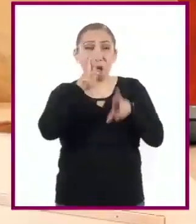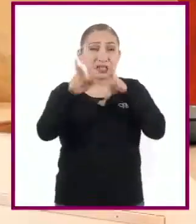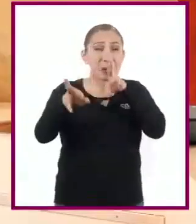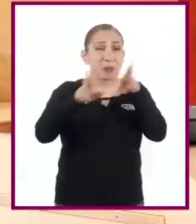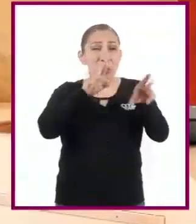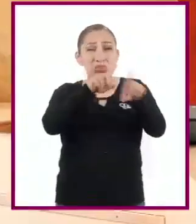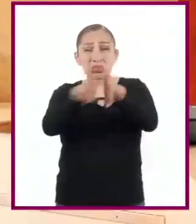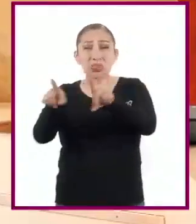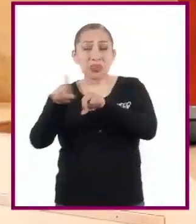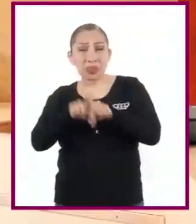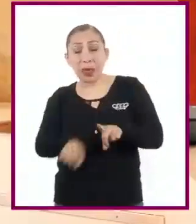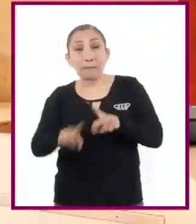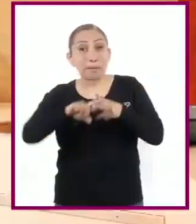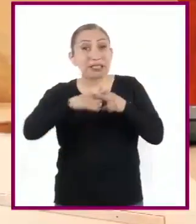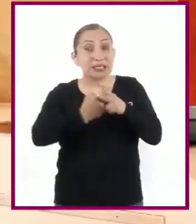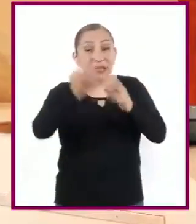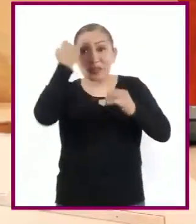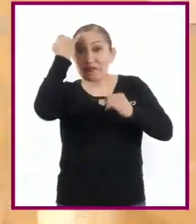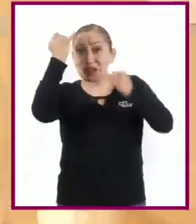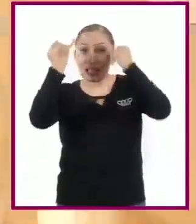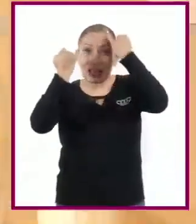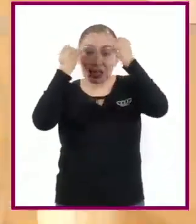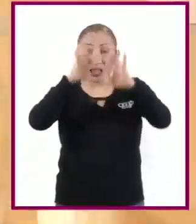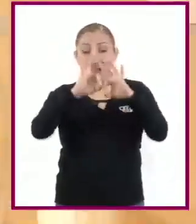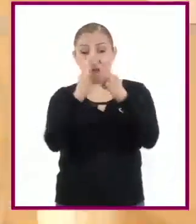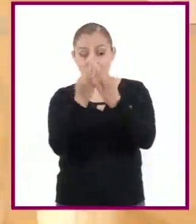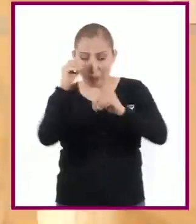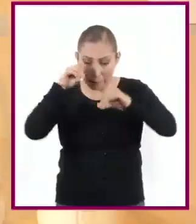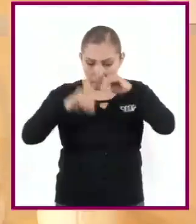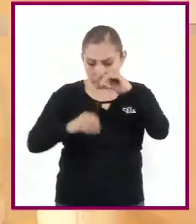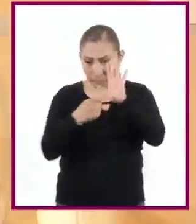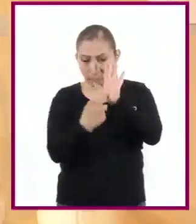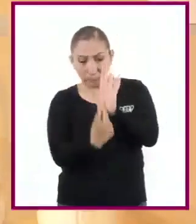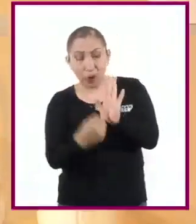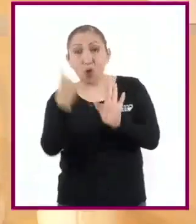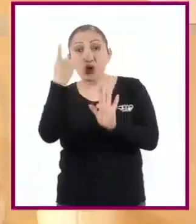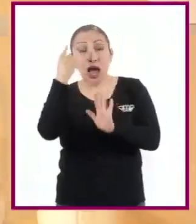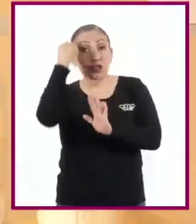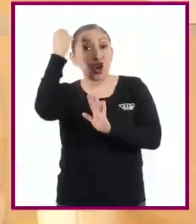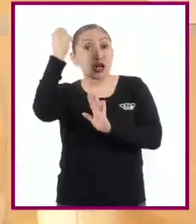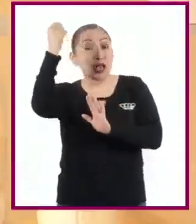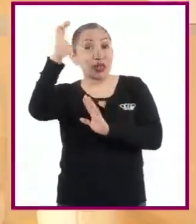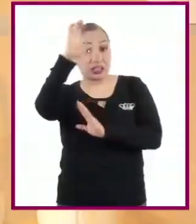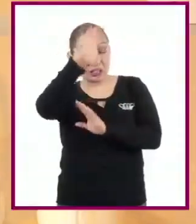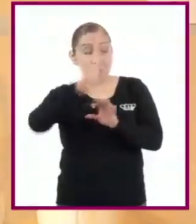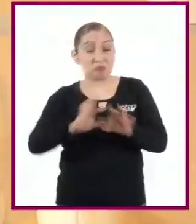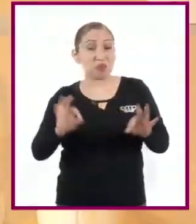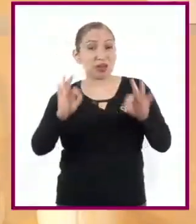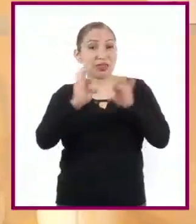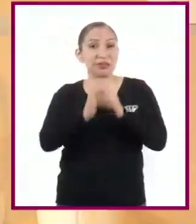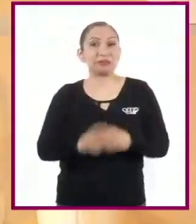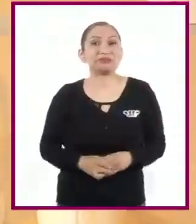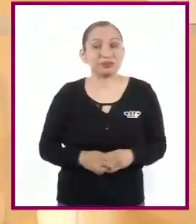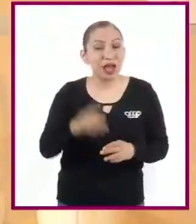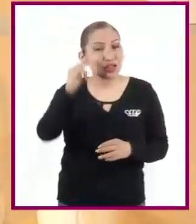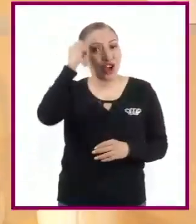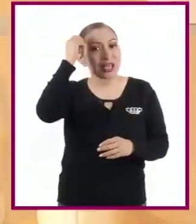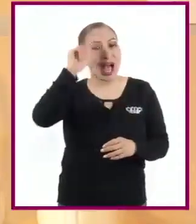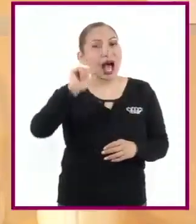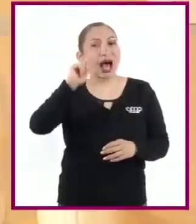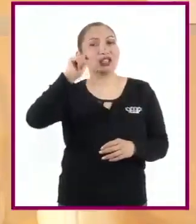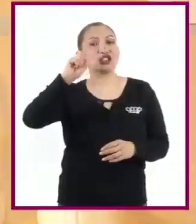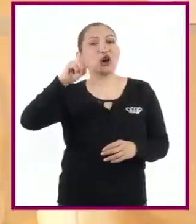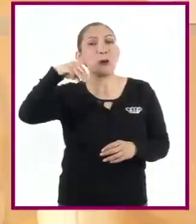esta pregunta dieron origen a diferentes modelos, y estos a una de las teorías científicas más importantes, la teoría